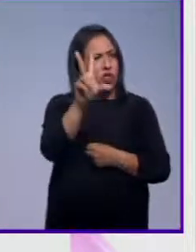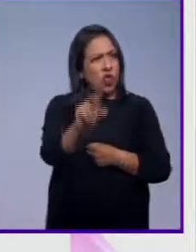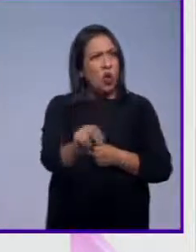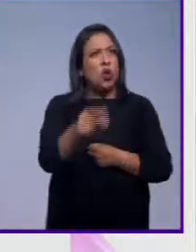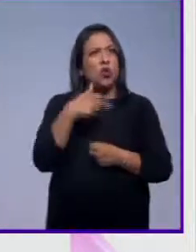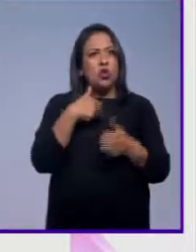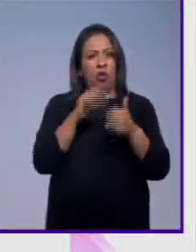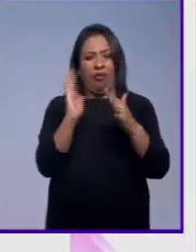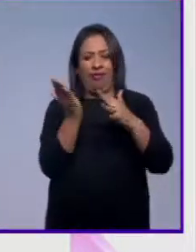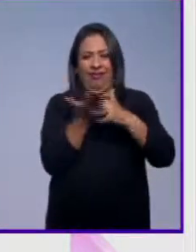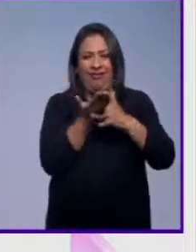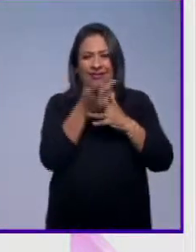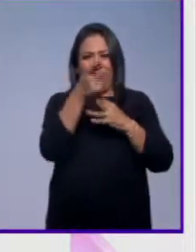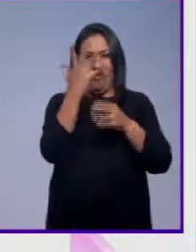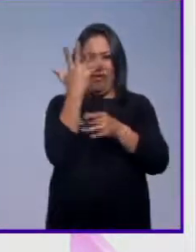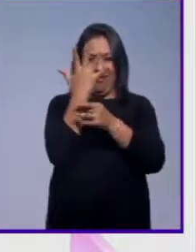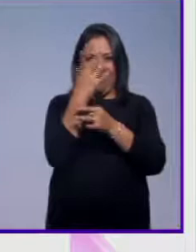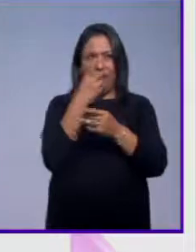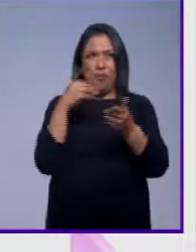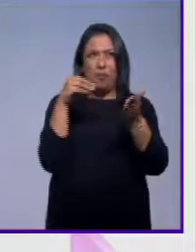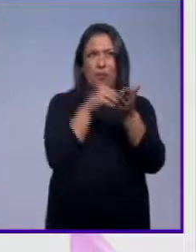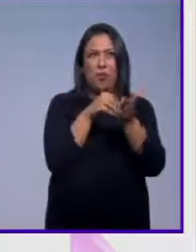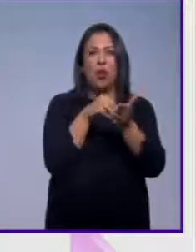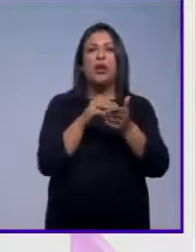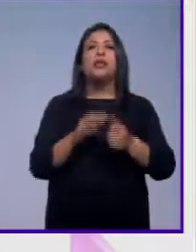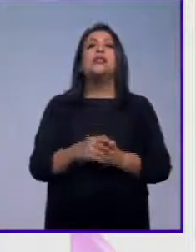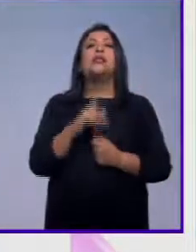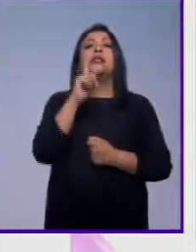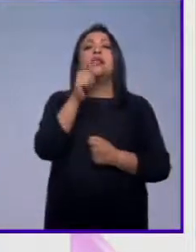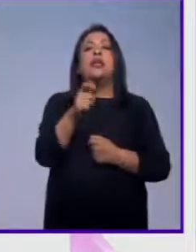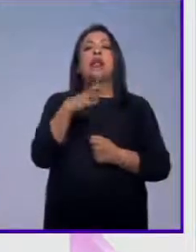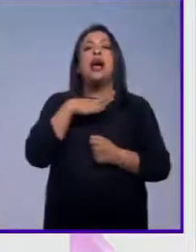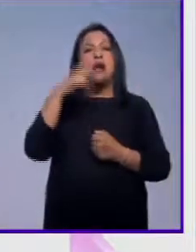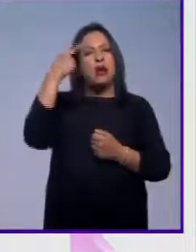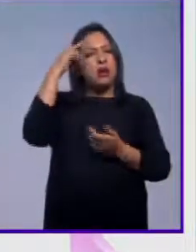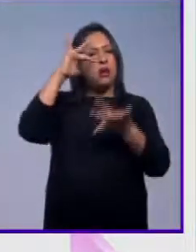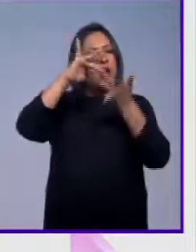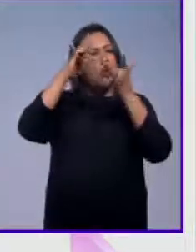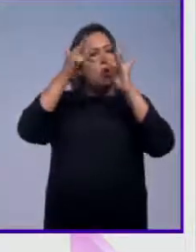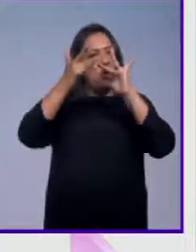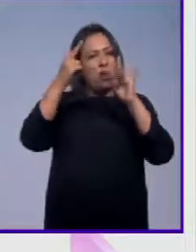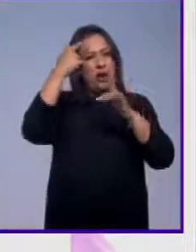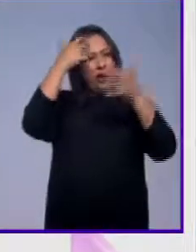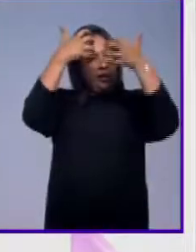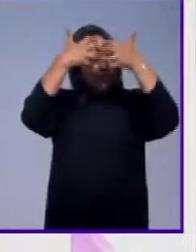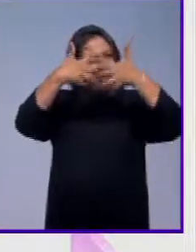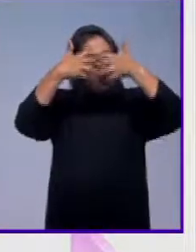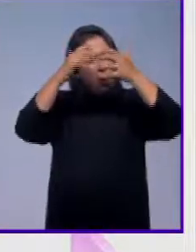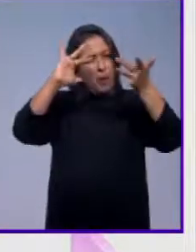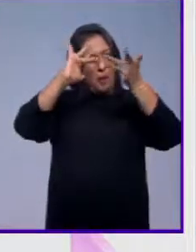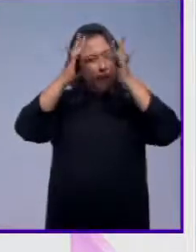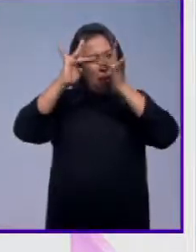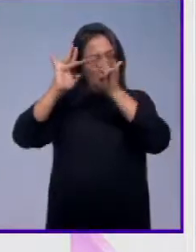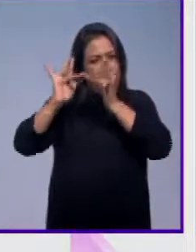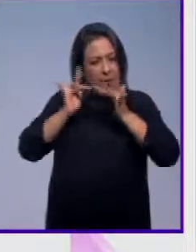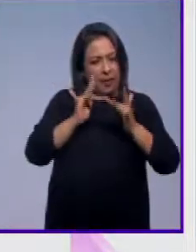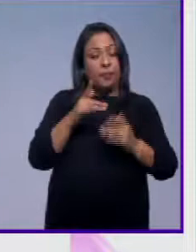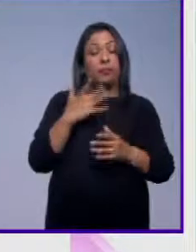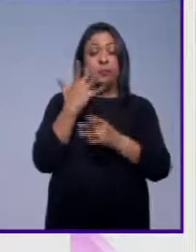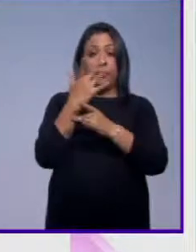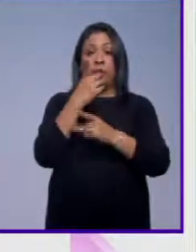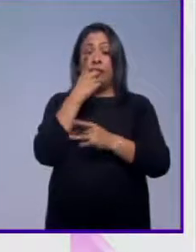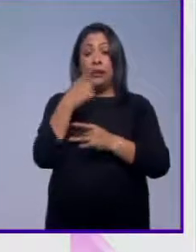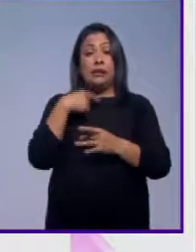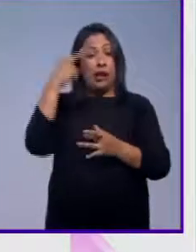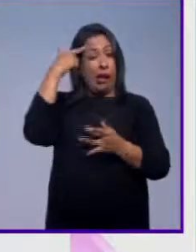se pare en una cita que tú pones aquí que tiene que ver con la neurología con el cerebro con las conexiones y dice los